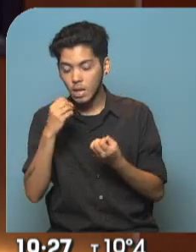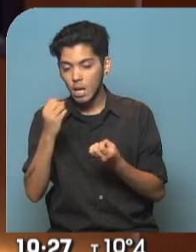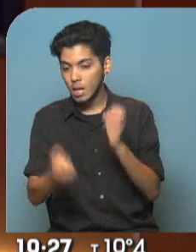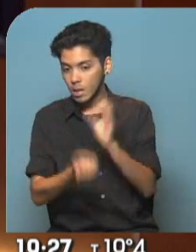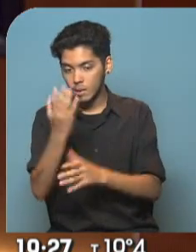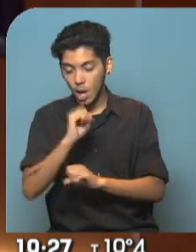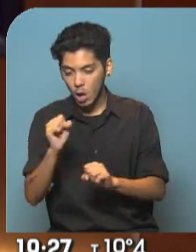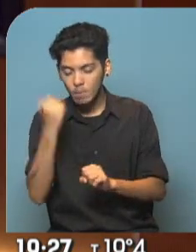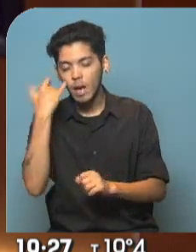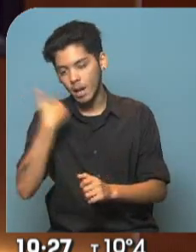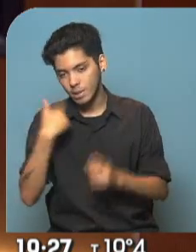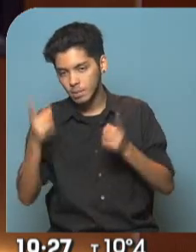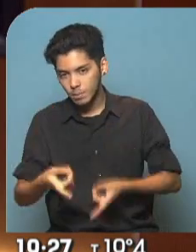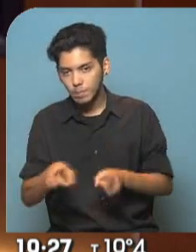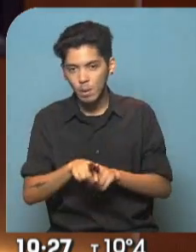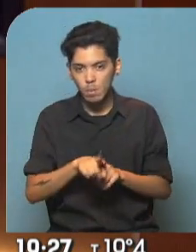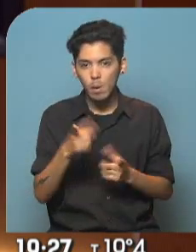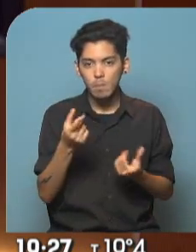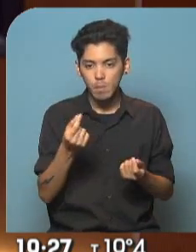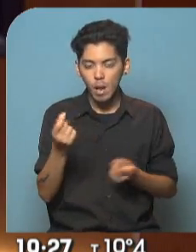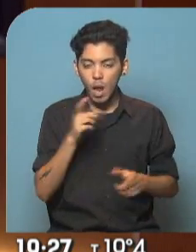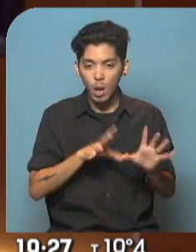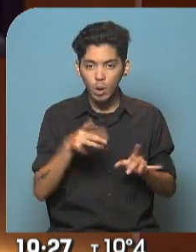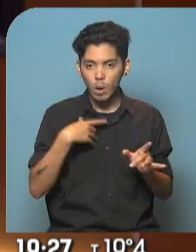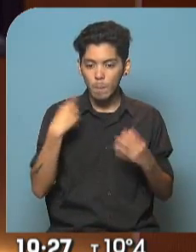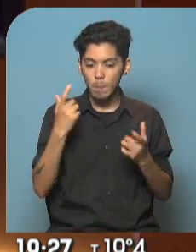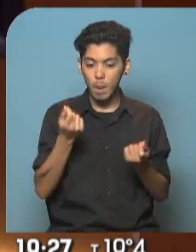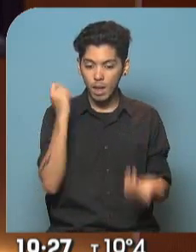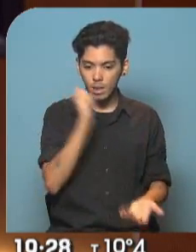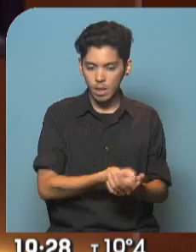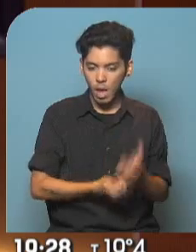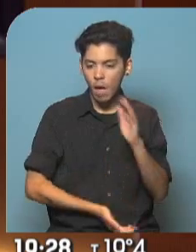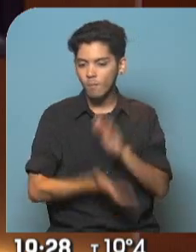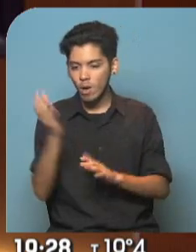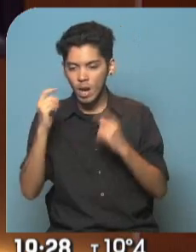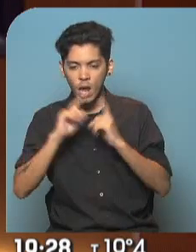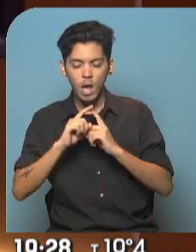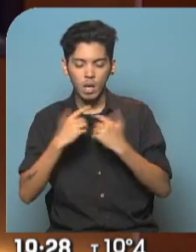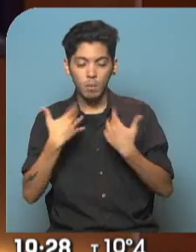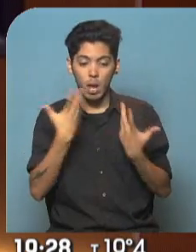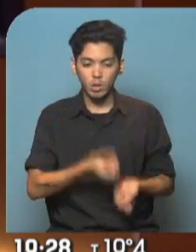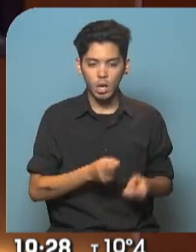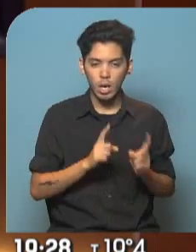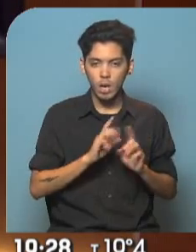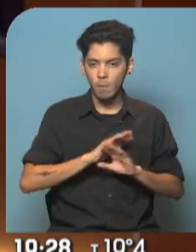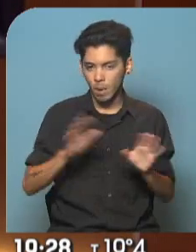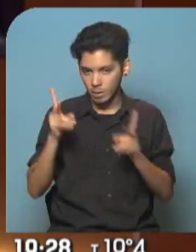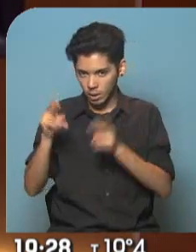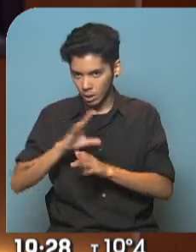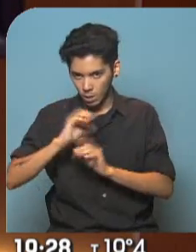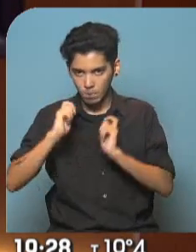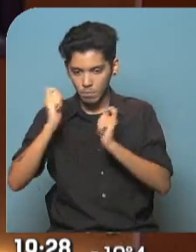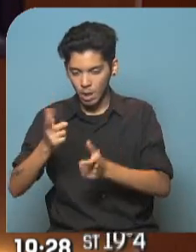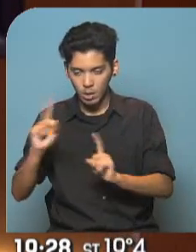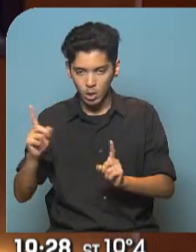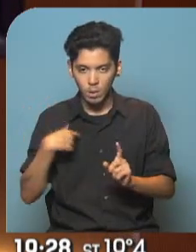inversores americanos empiezan a financiarse internamente dejar de mandar plata afuera que podría beneficiarles particularmente donde